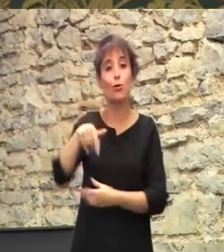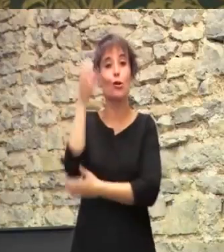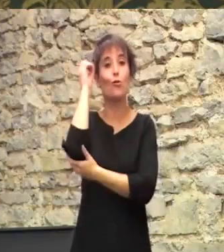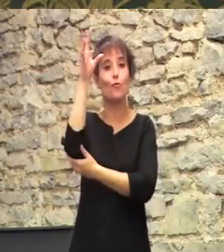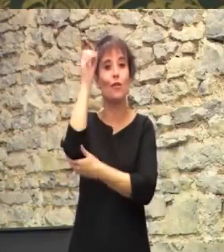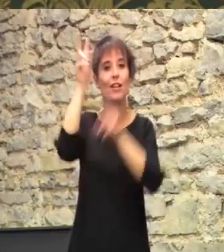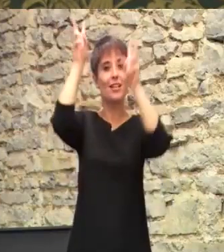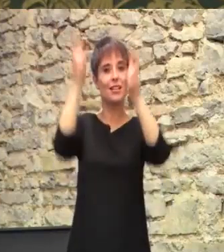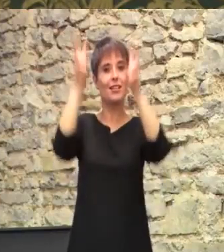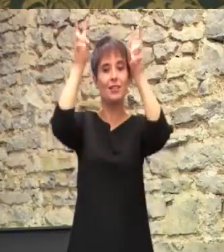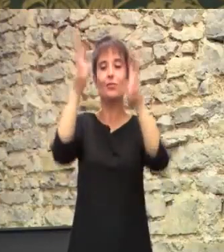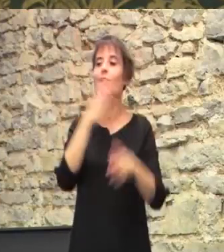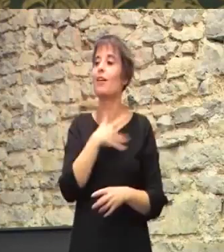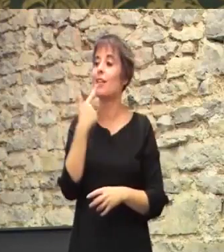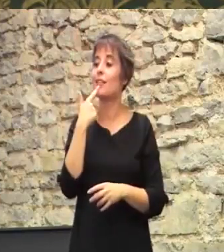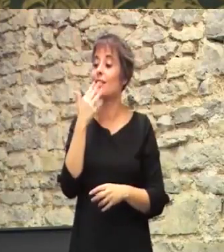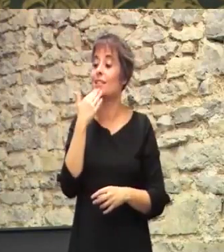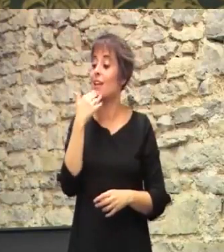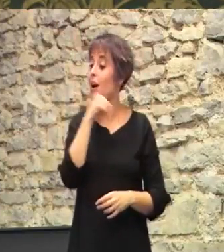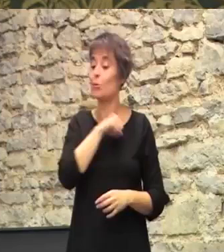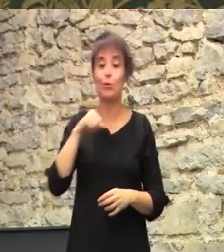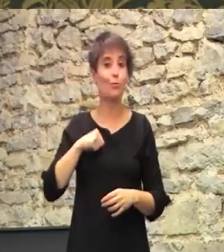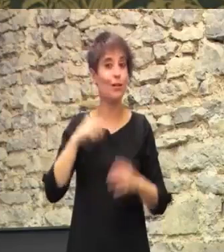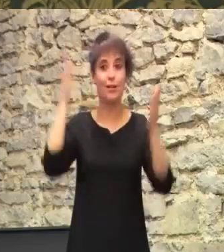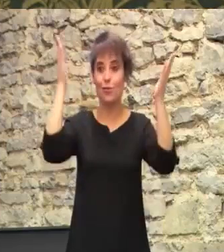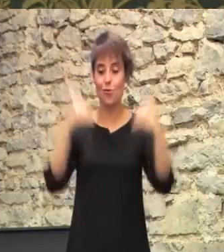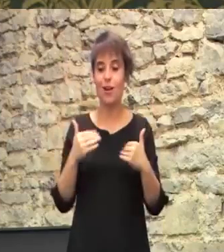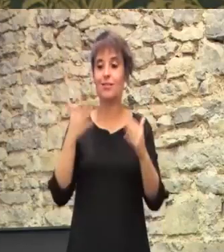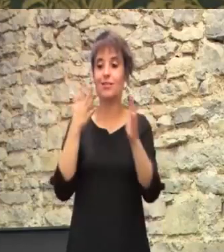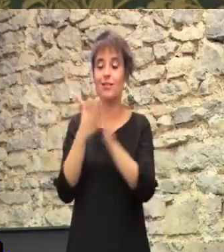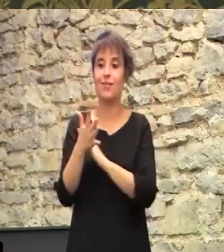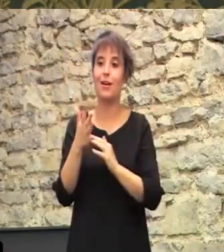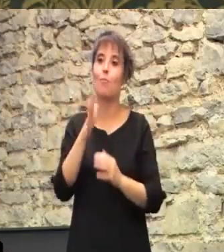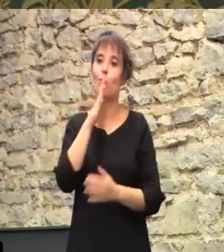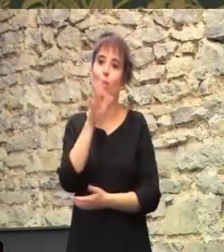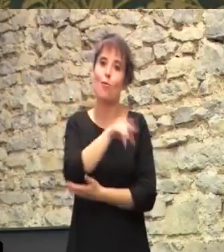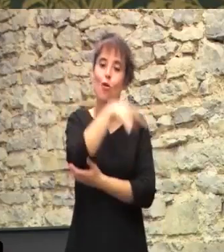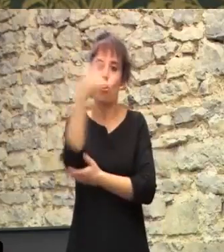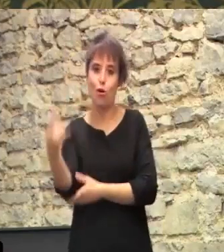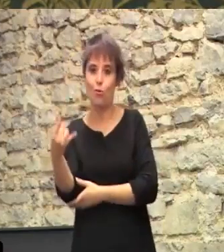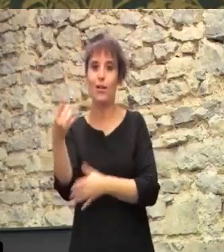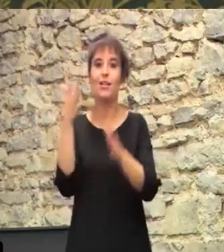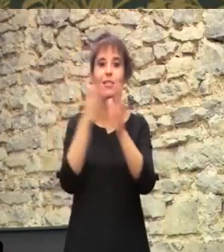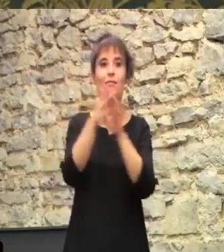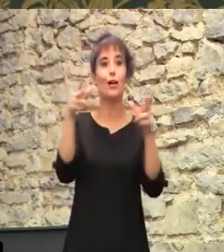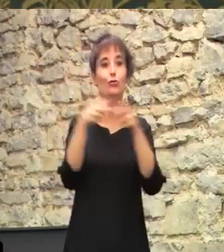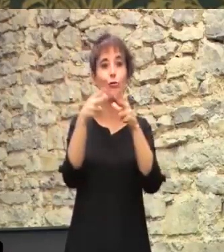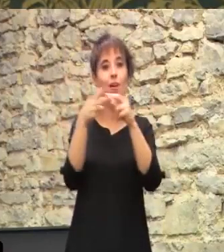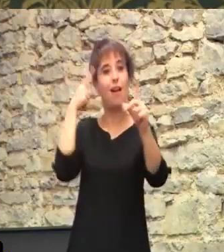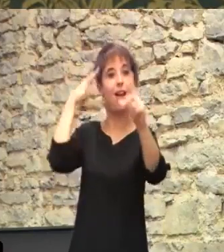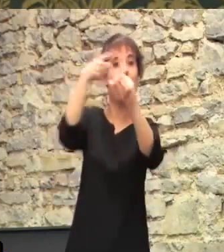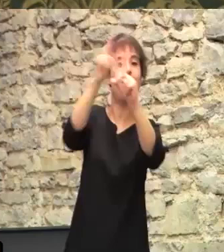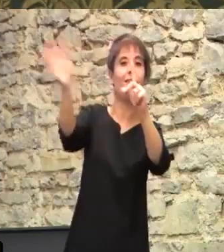conferencia la ausencia de autonomía tiene ese doble componente de desafío social por una parte